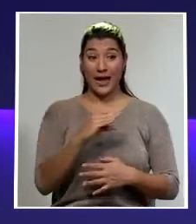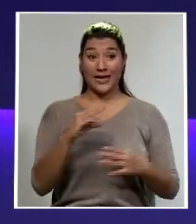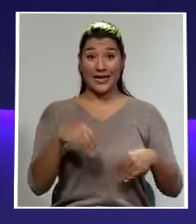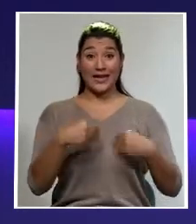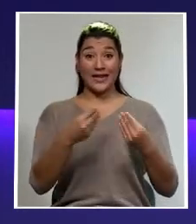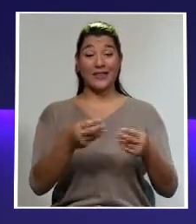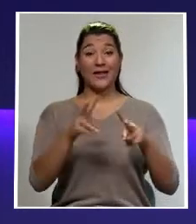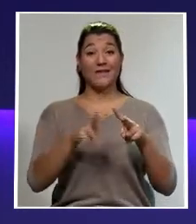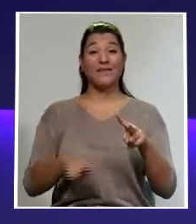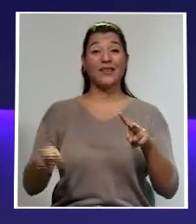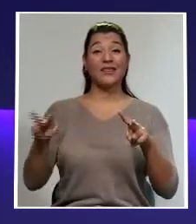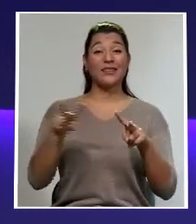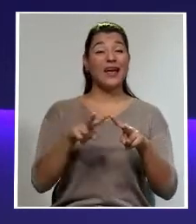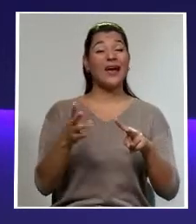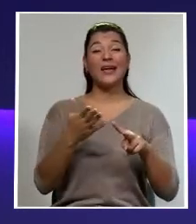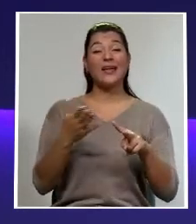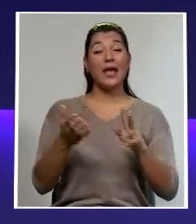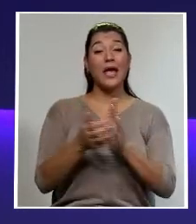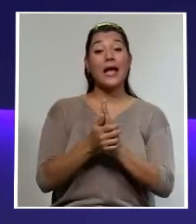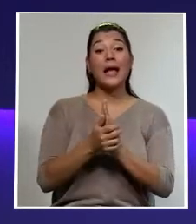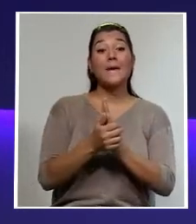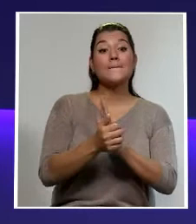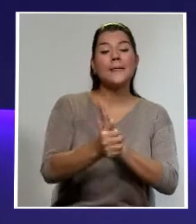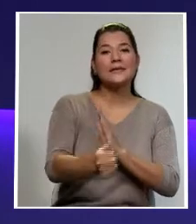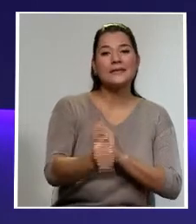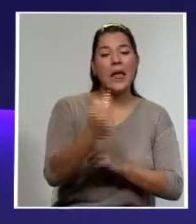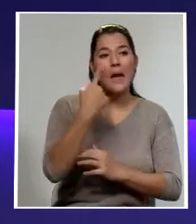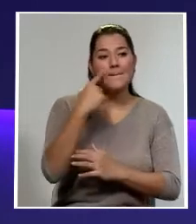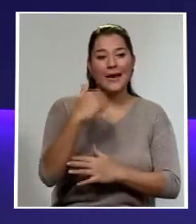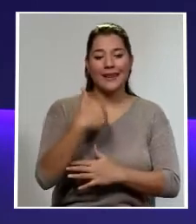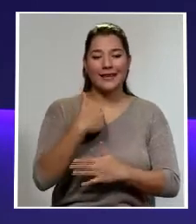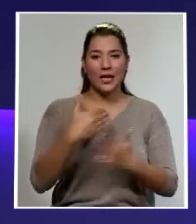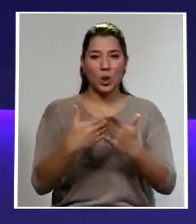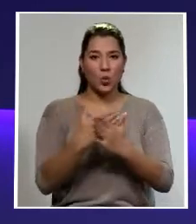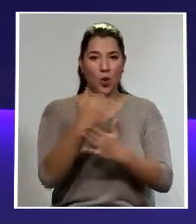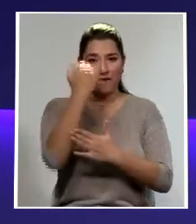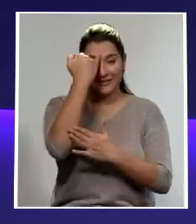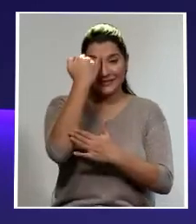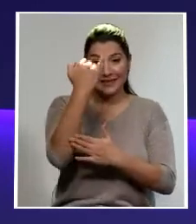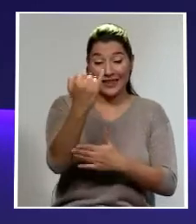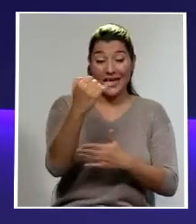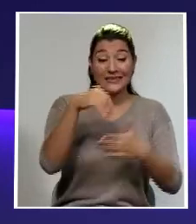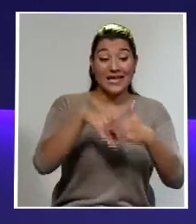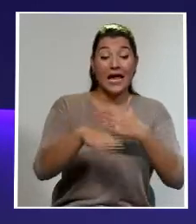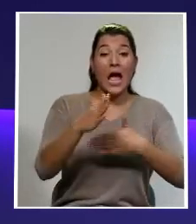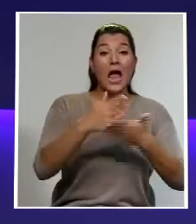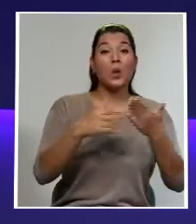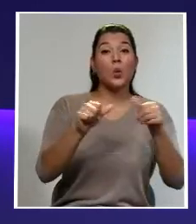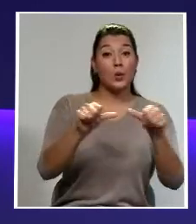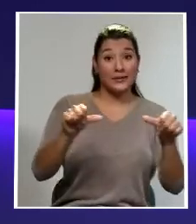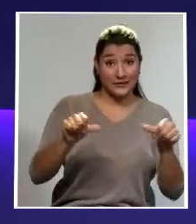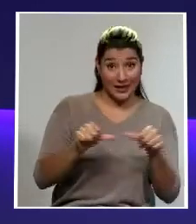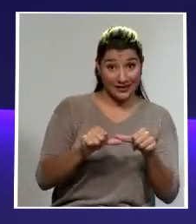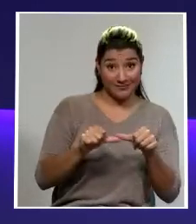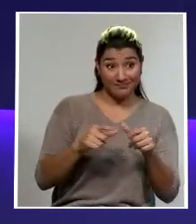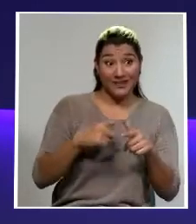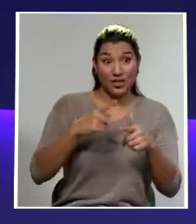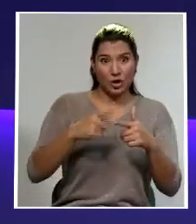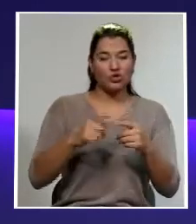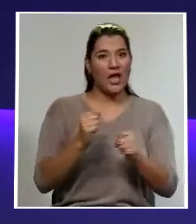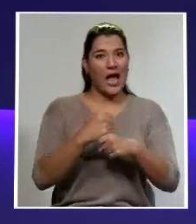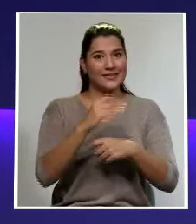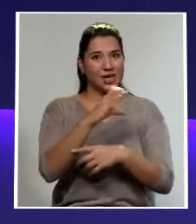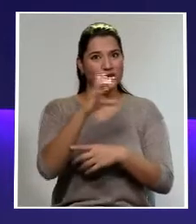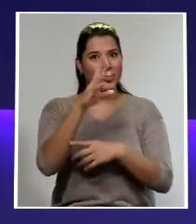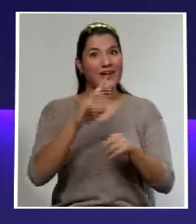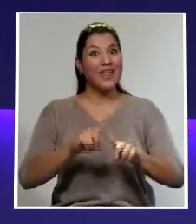capacidad para innovar en algunas áreas que luego diferencian al país del resto del mundo. Así ocurrió hace